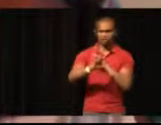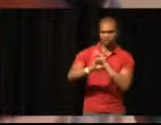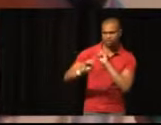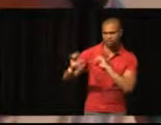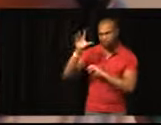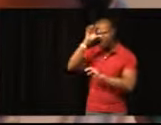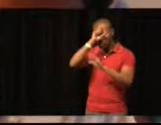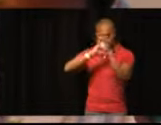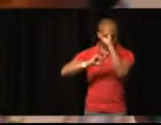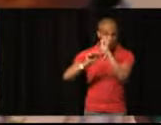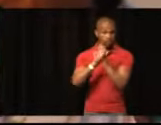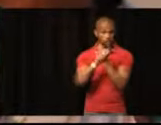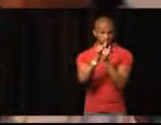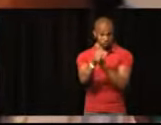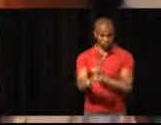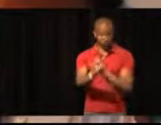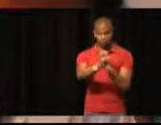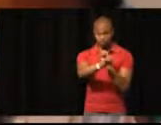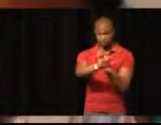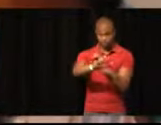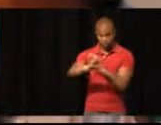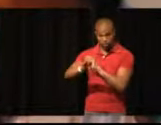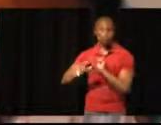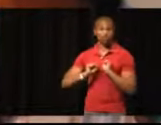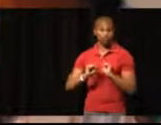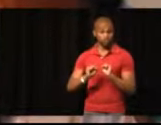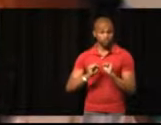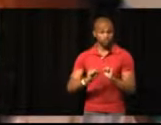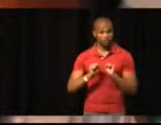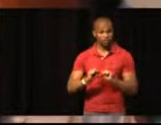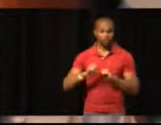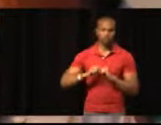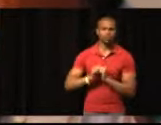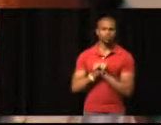y de educación, un deporte educacional, pueda